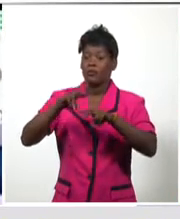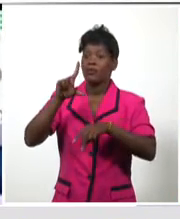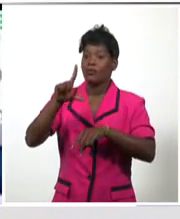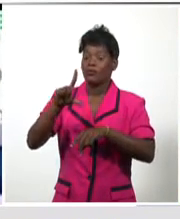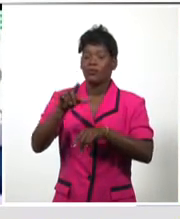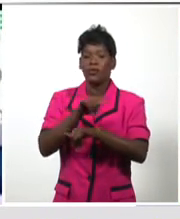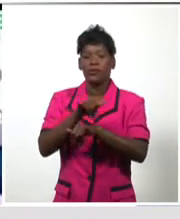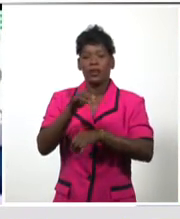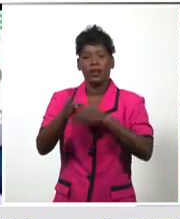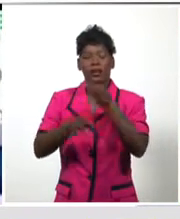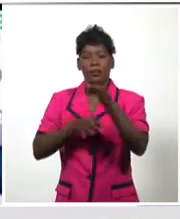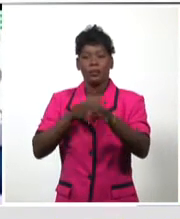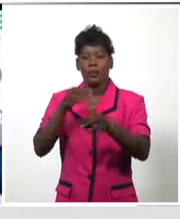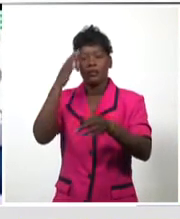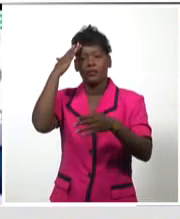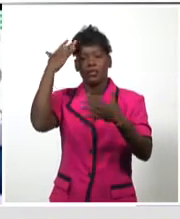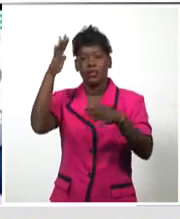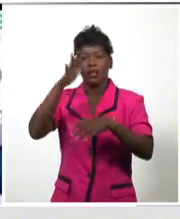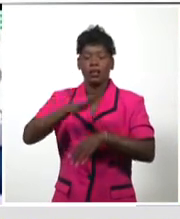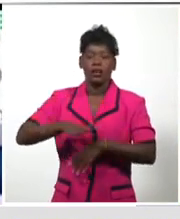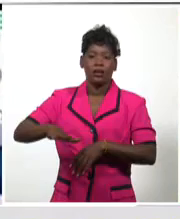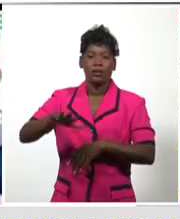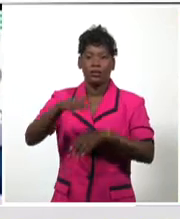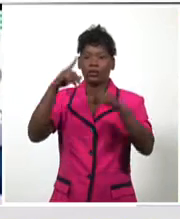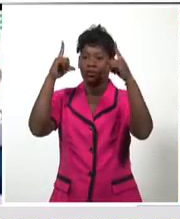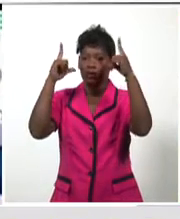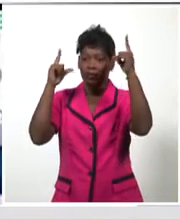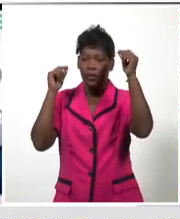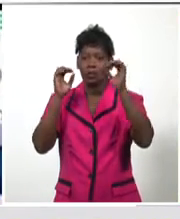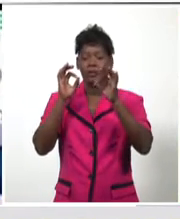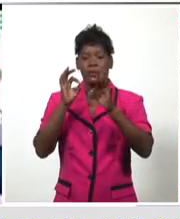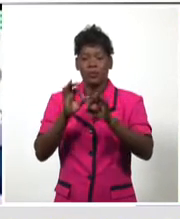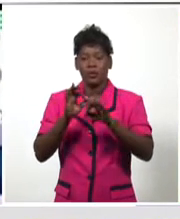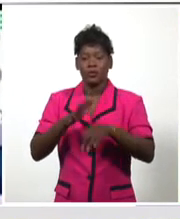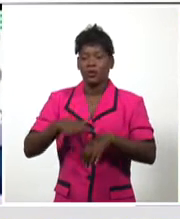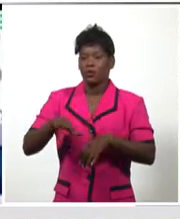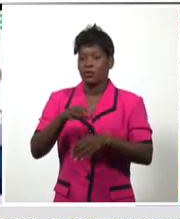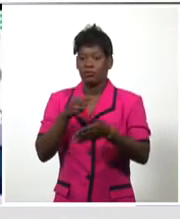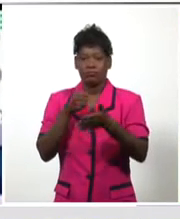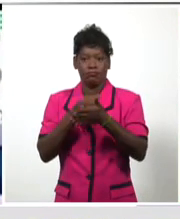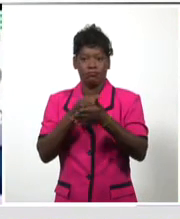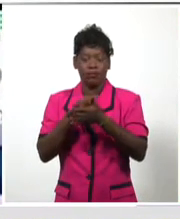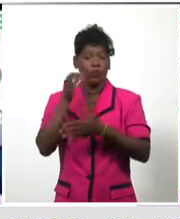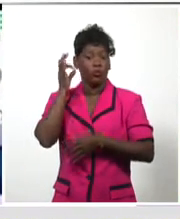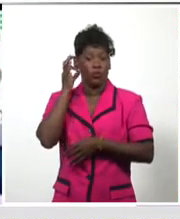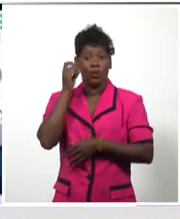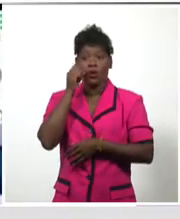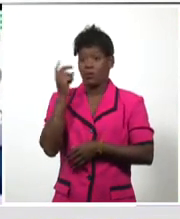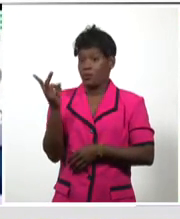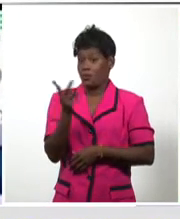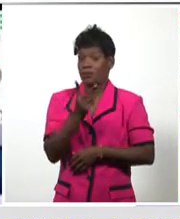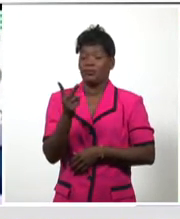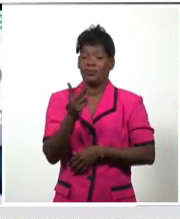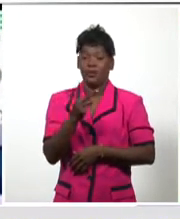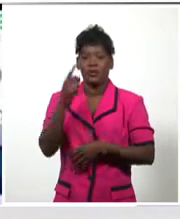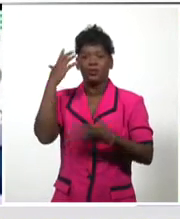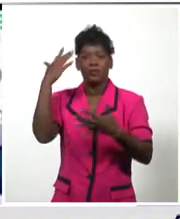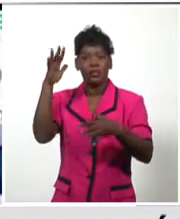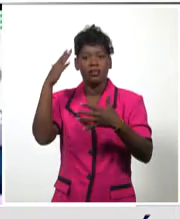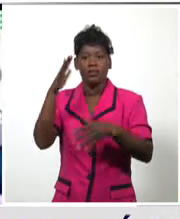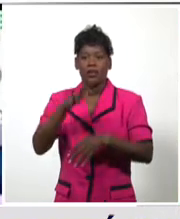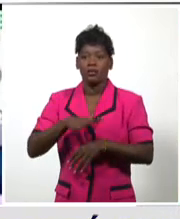esas felicitaciones o la adhesión a esas felicitaciones a todas las aguerridas enfermeras y los aguerridos enfermeros que hoy más que nunca lo están dando todo por